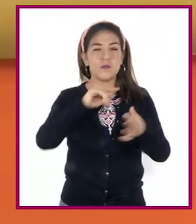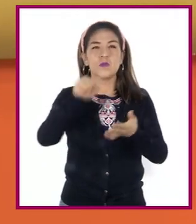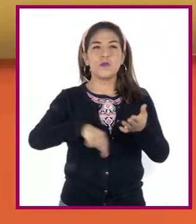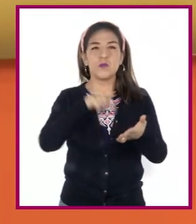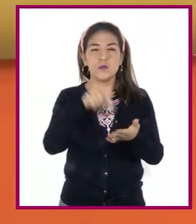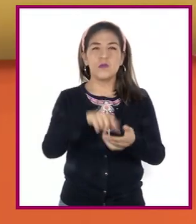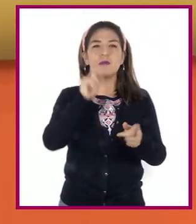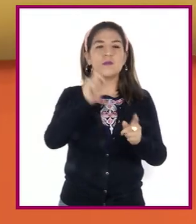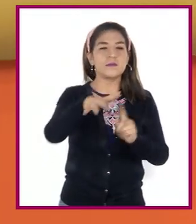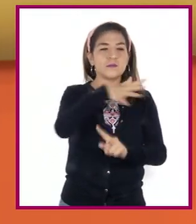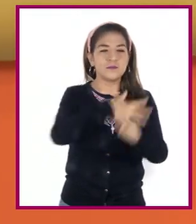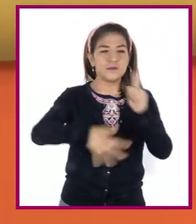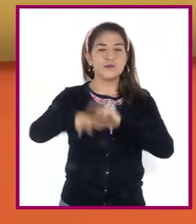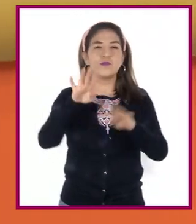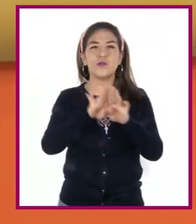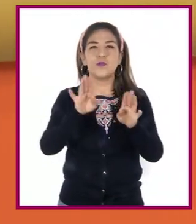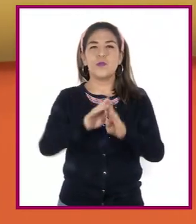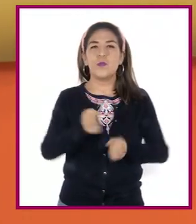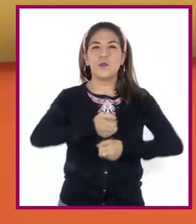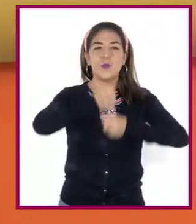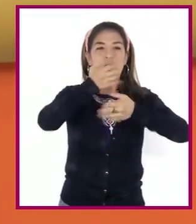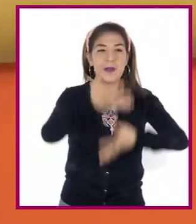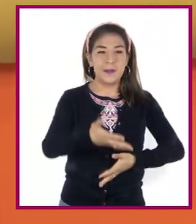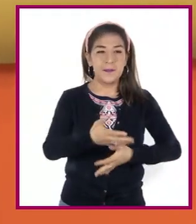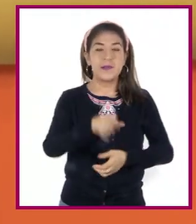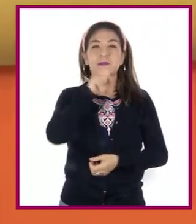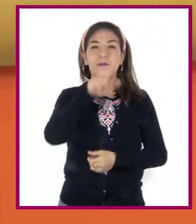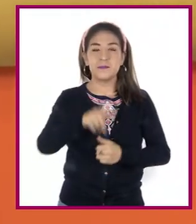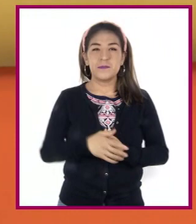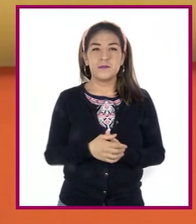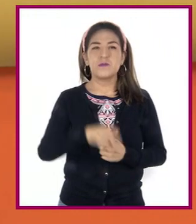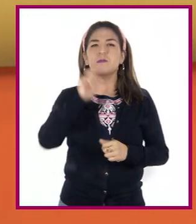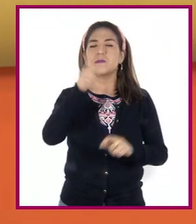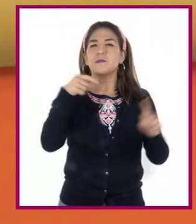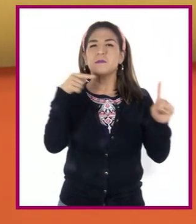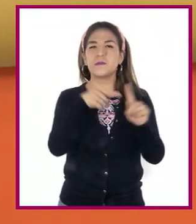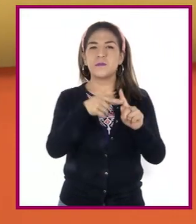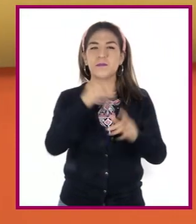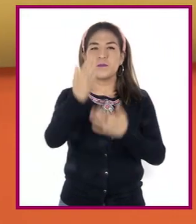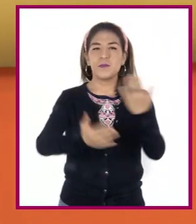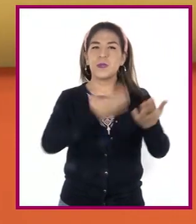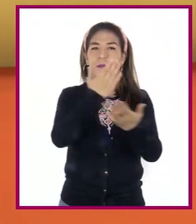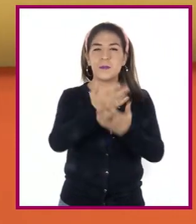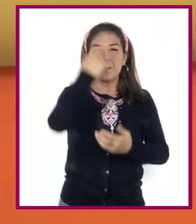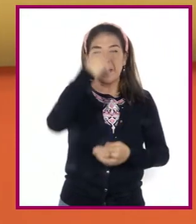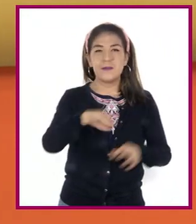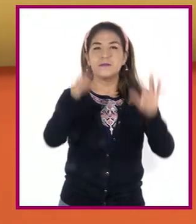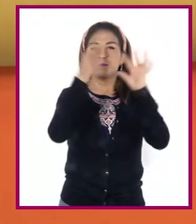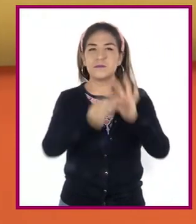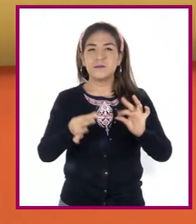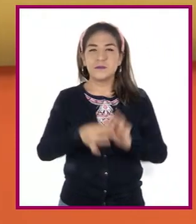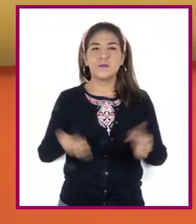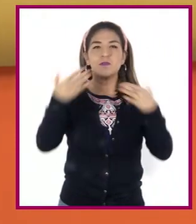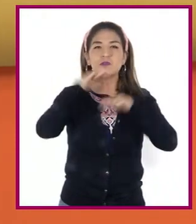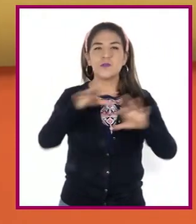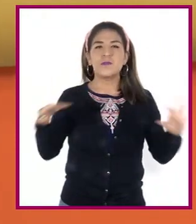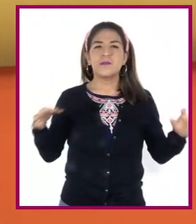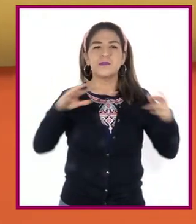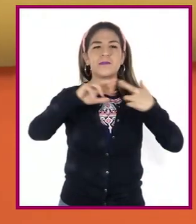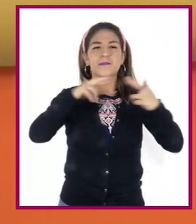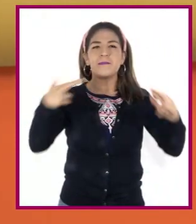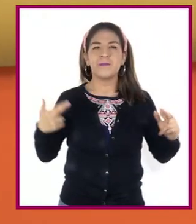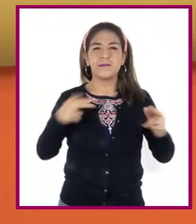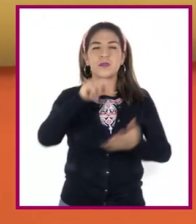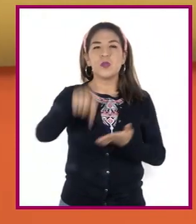espacios y ambientes en poemas y particularmente nos concentraremos en el propósito de argumentar sobre la relación entre